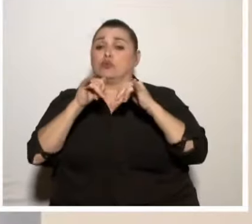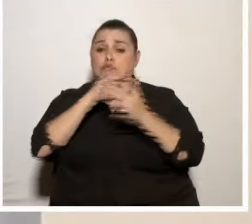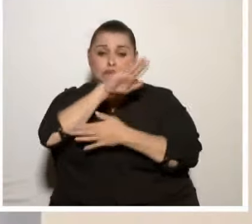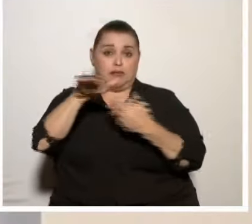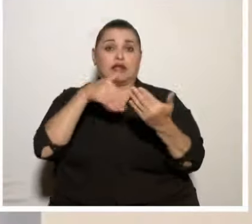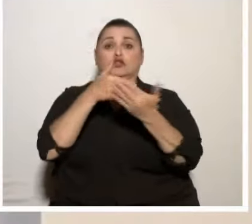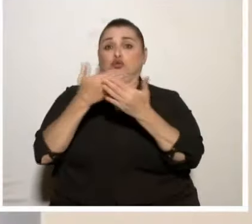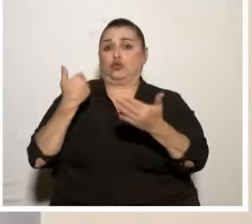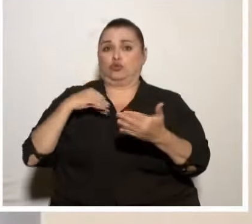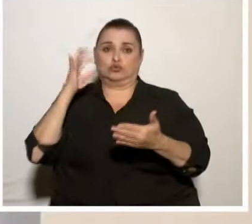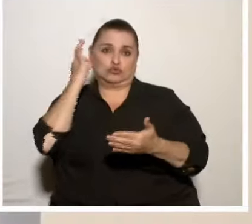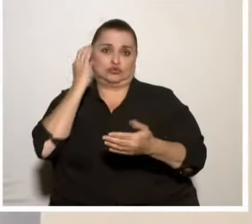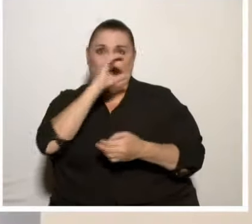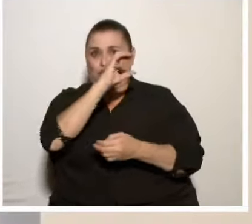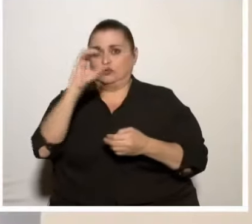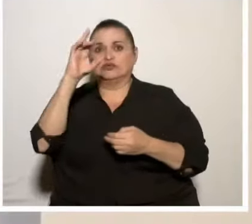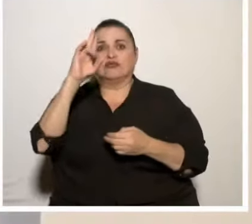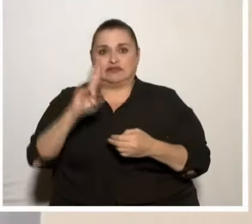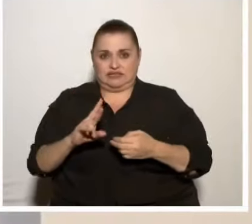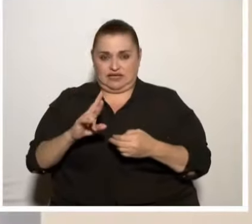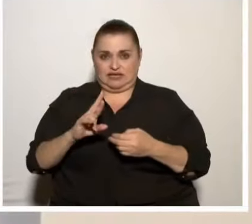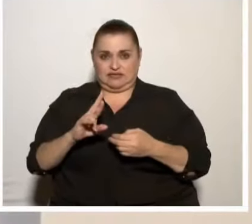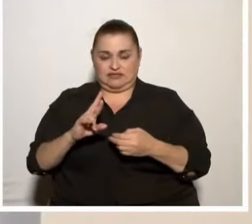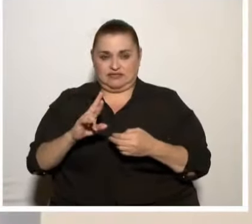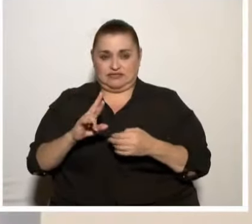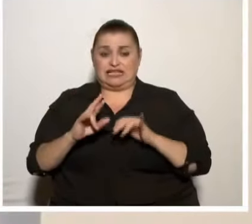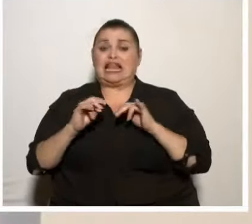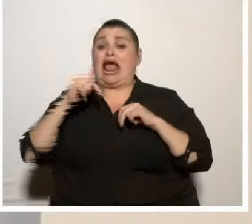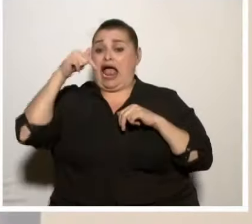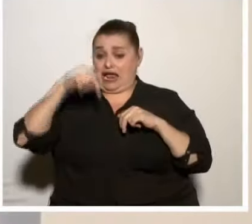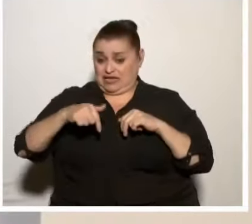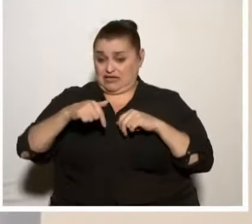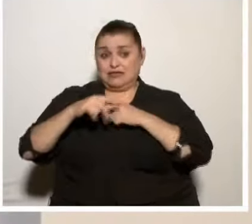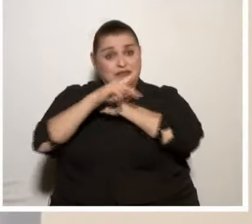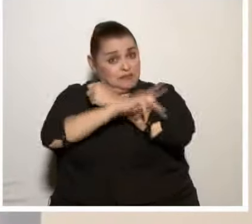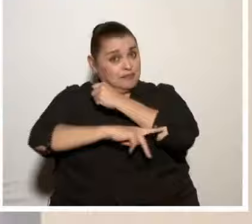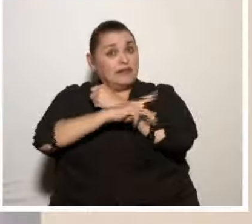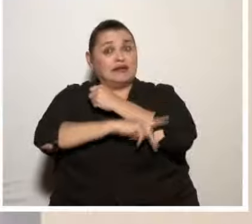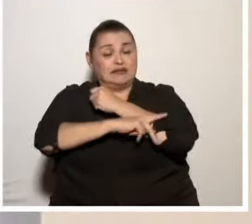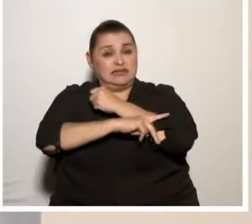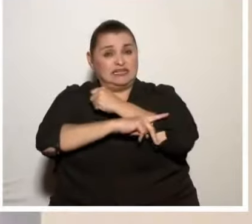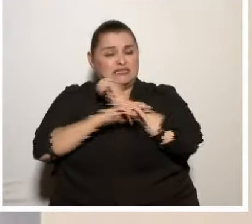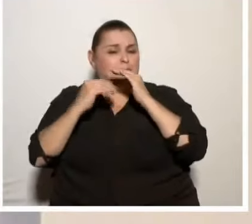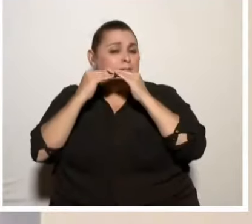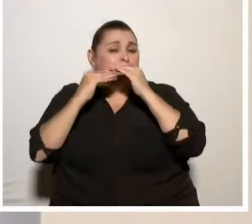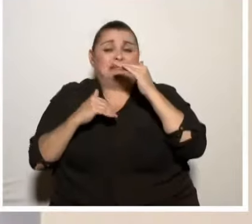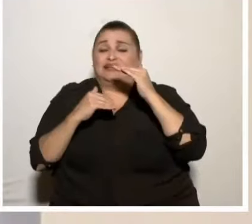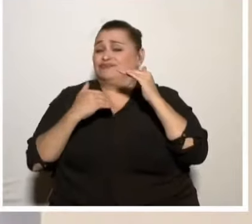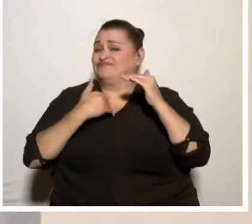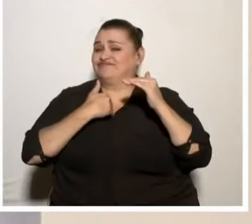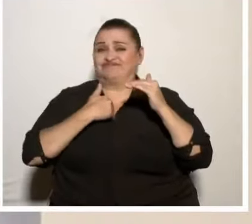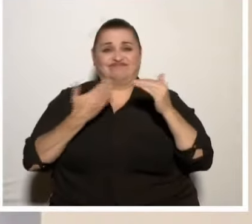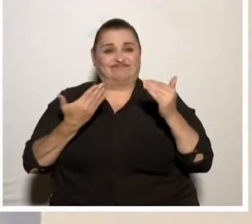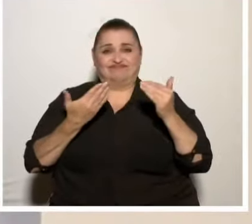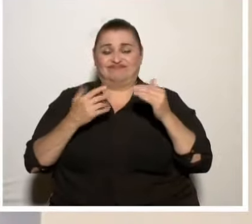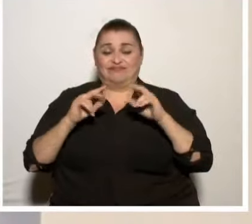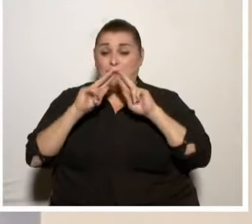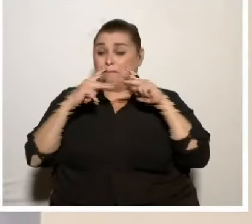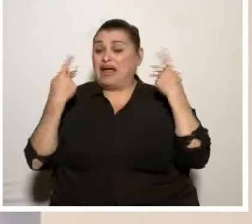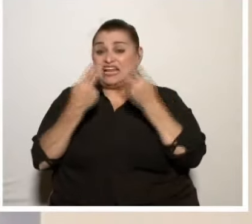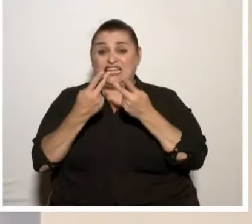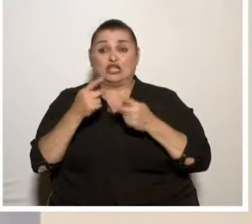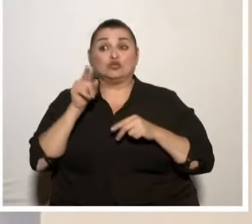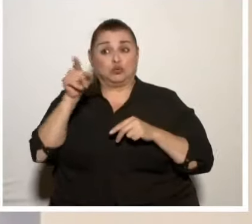todos y todas las costarricenses. Y es lo que aquí en este país menos tenemos, porque los partidos como el